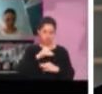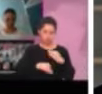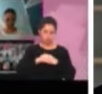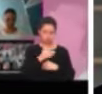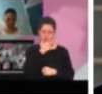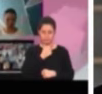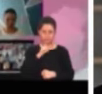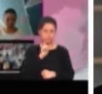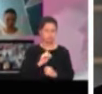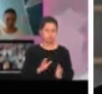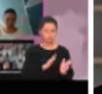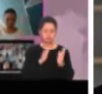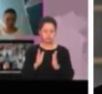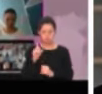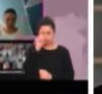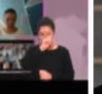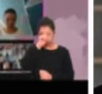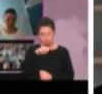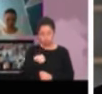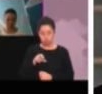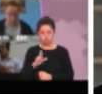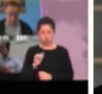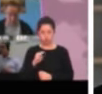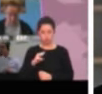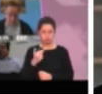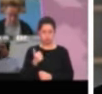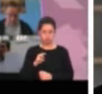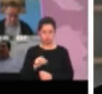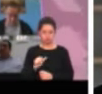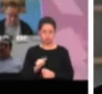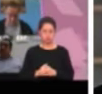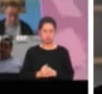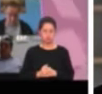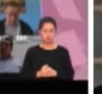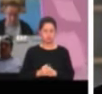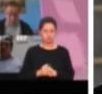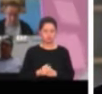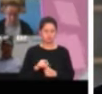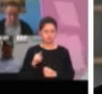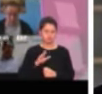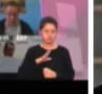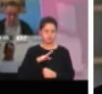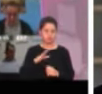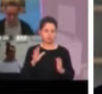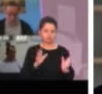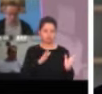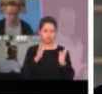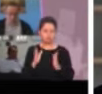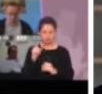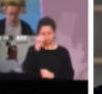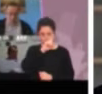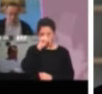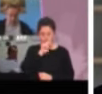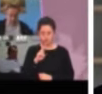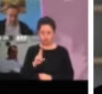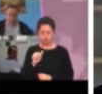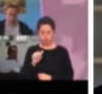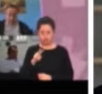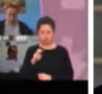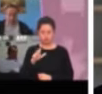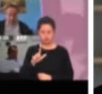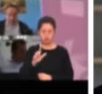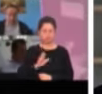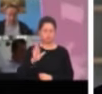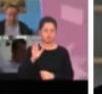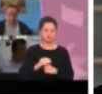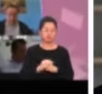el INE siempre ha estado alineado al PRI y al PAN. No es cierto, no recuerdan la historia del IFE y el INE, estoy hablando de